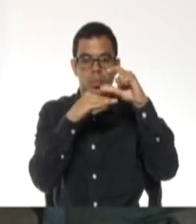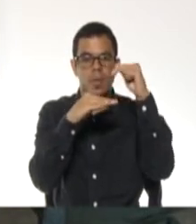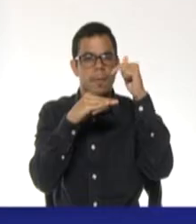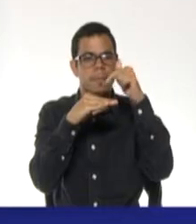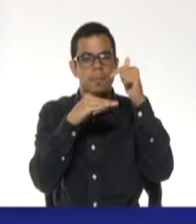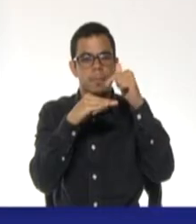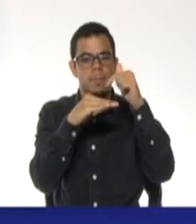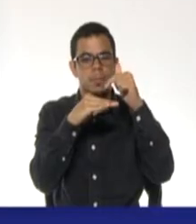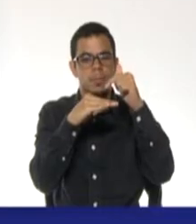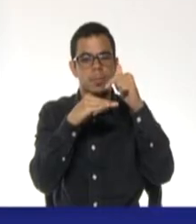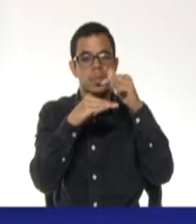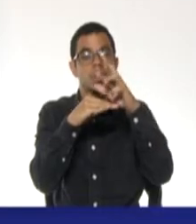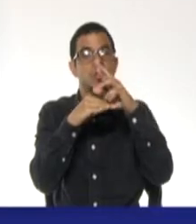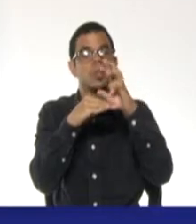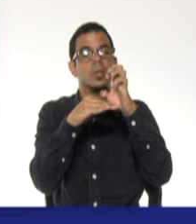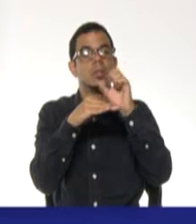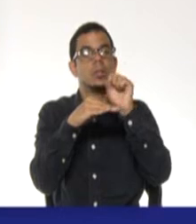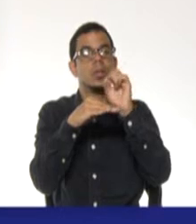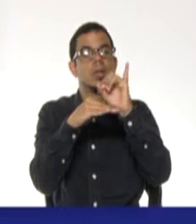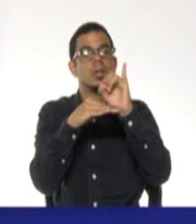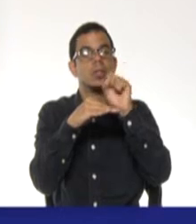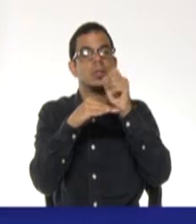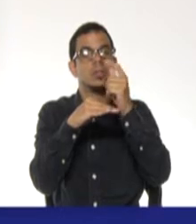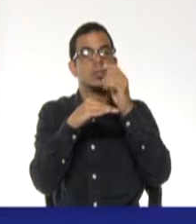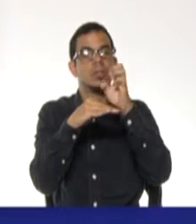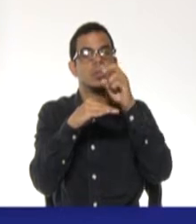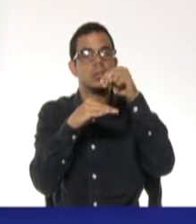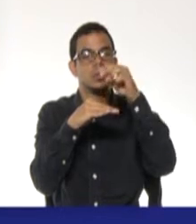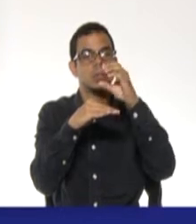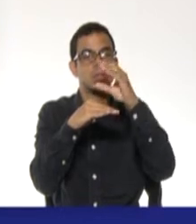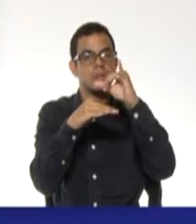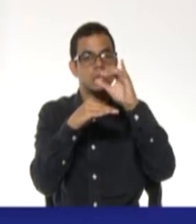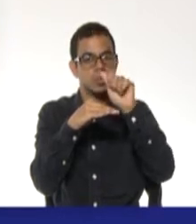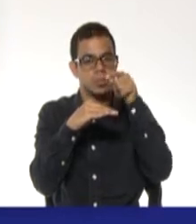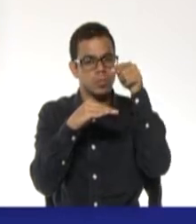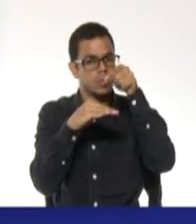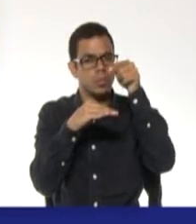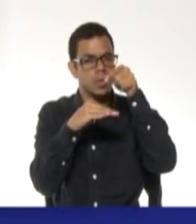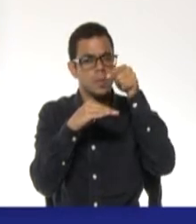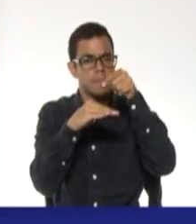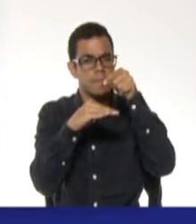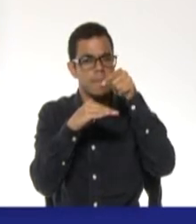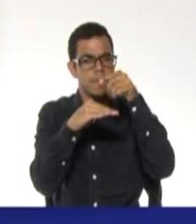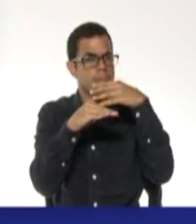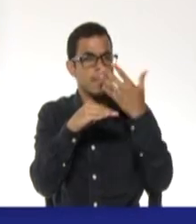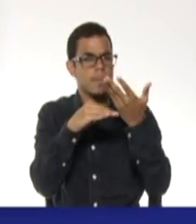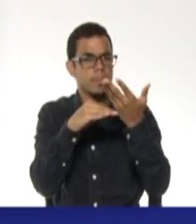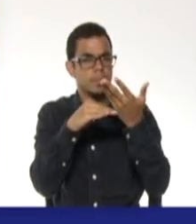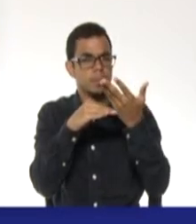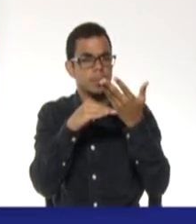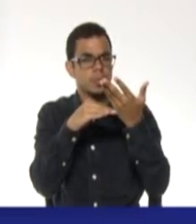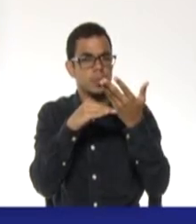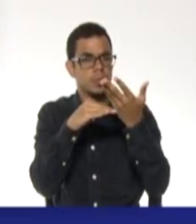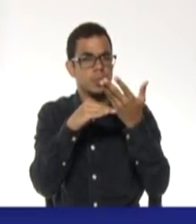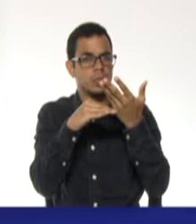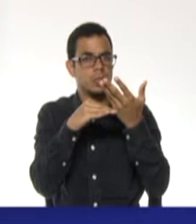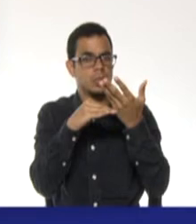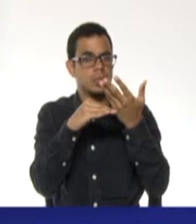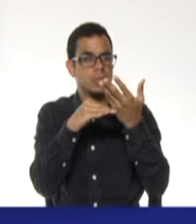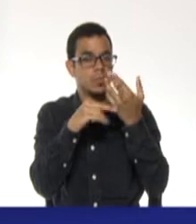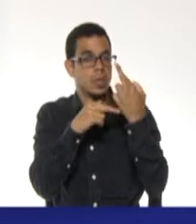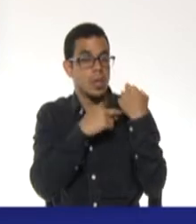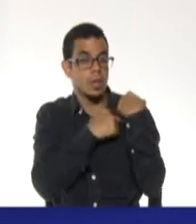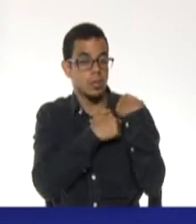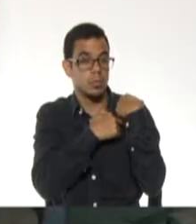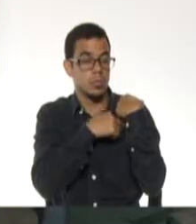conocemos entonces como la resistencia. Es la encargada de, bajo un efecto llamado efecto Joule, que